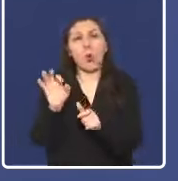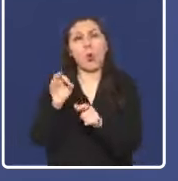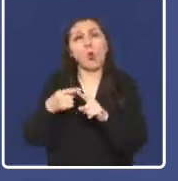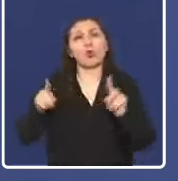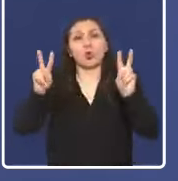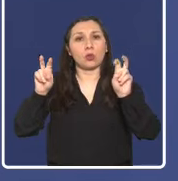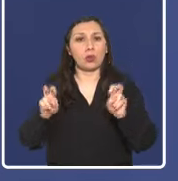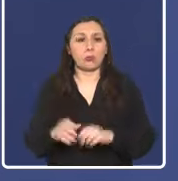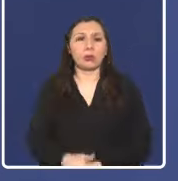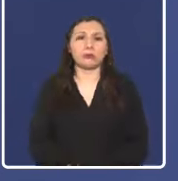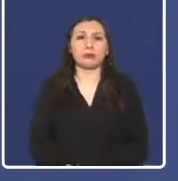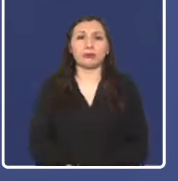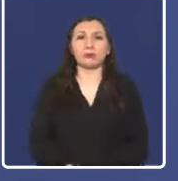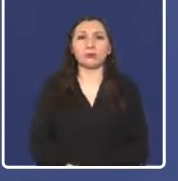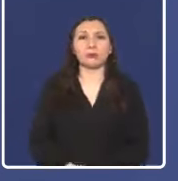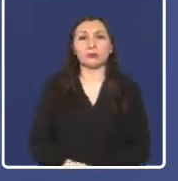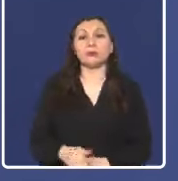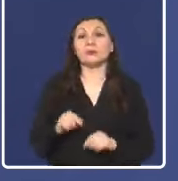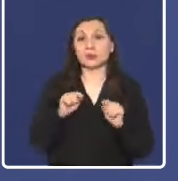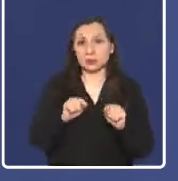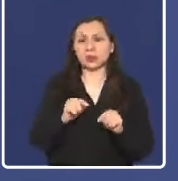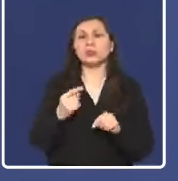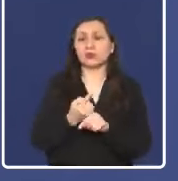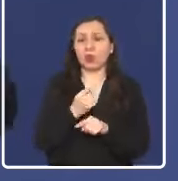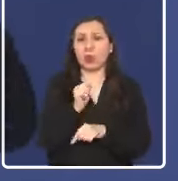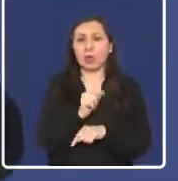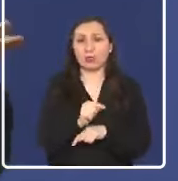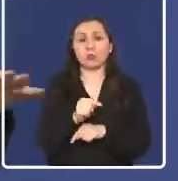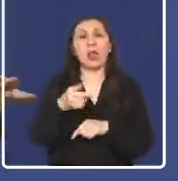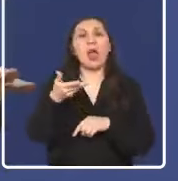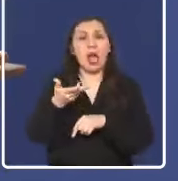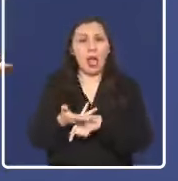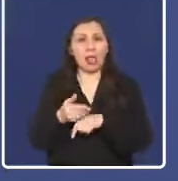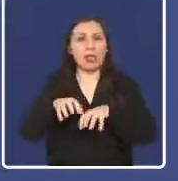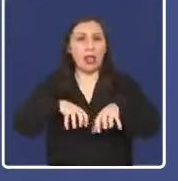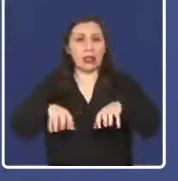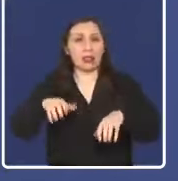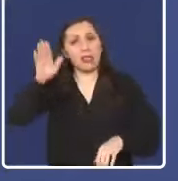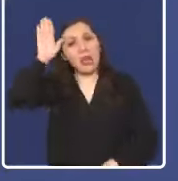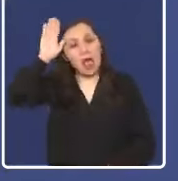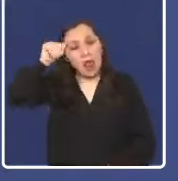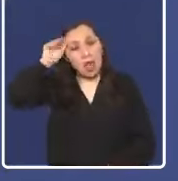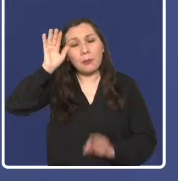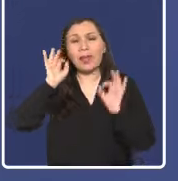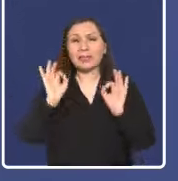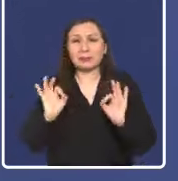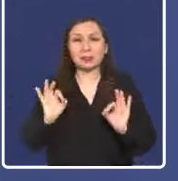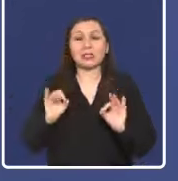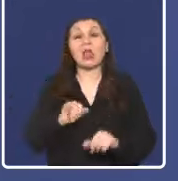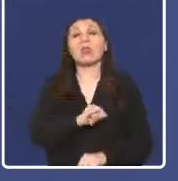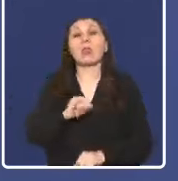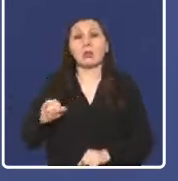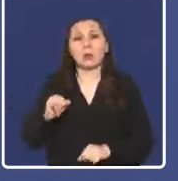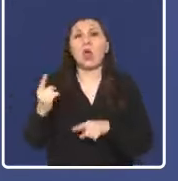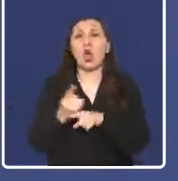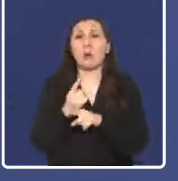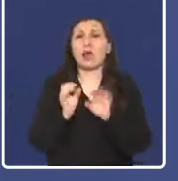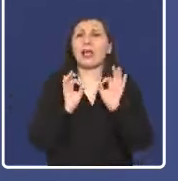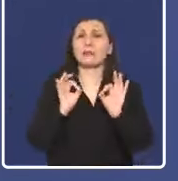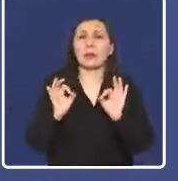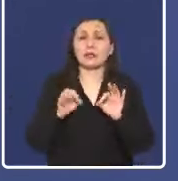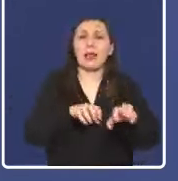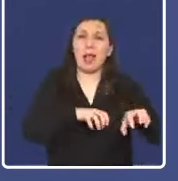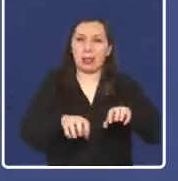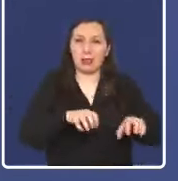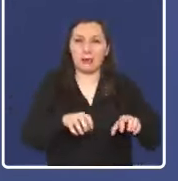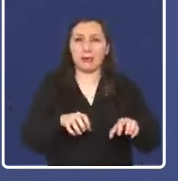otra materia, presidente? Sí, estimado, vamos a hablar de eso y después tenemos una actividad en Lampa tenemos una actividad específica en LAMPA y después podemos conversar en específico sobre